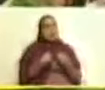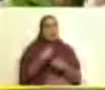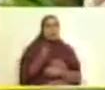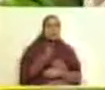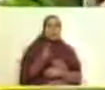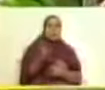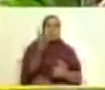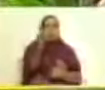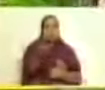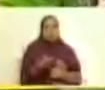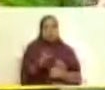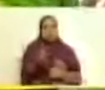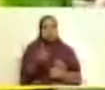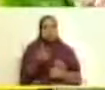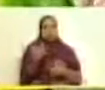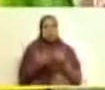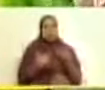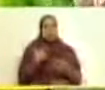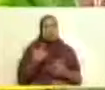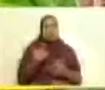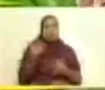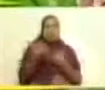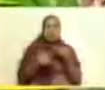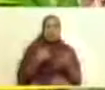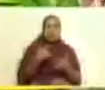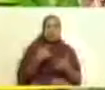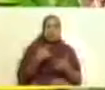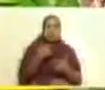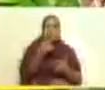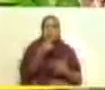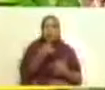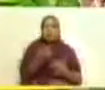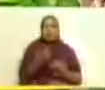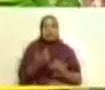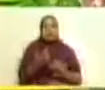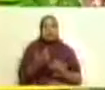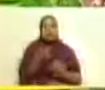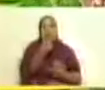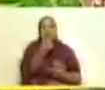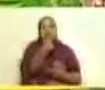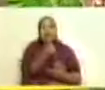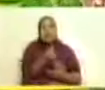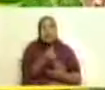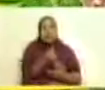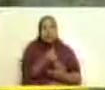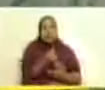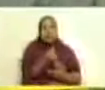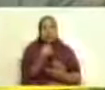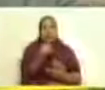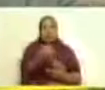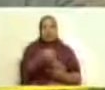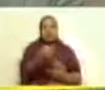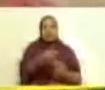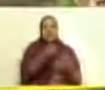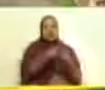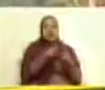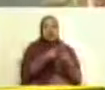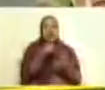migrantes quieren de que se active un método, un mecanismo que facilite que la verdad se